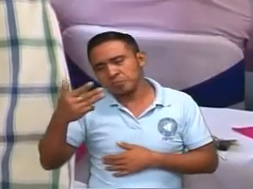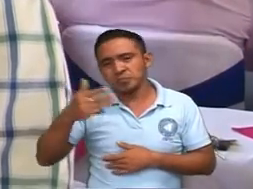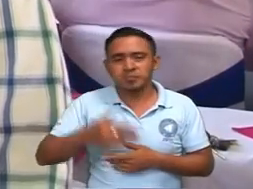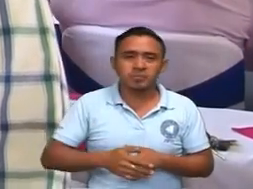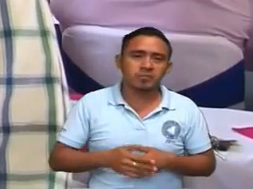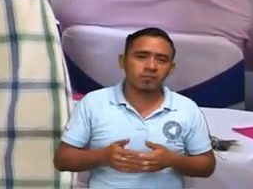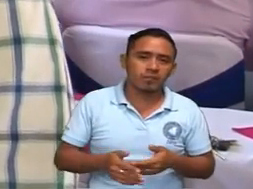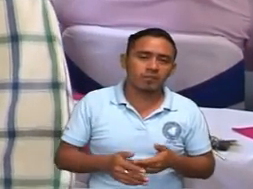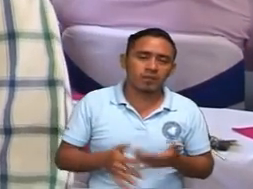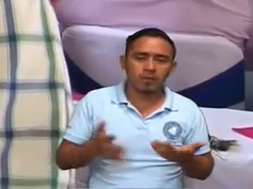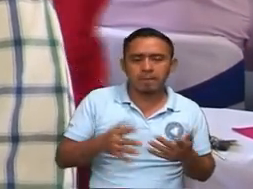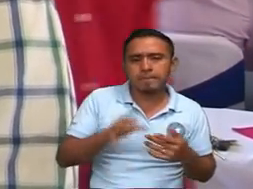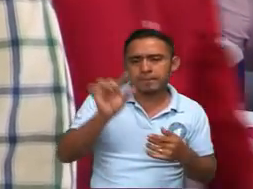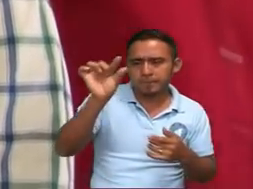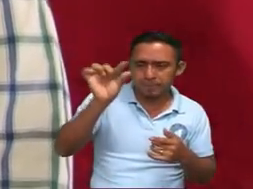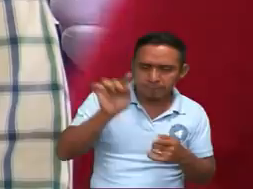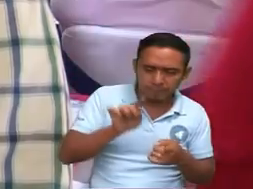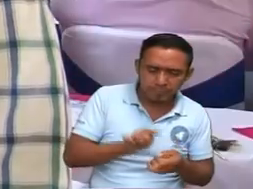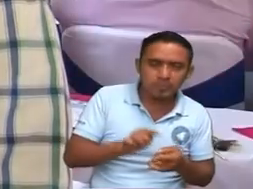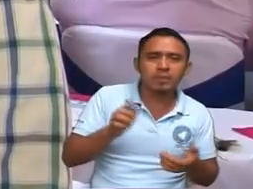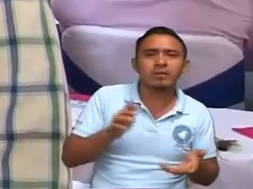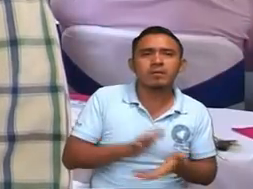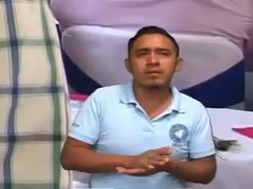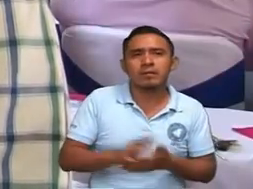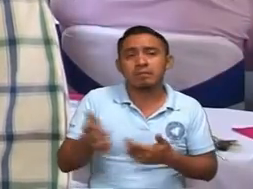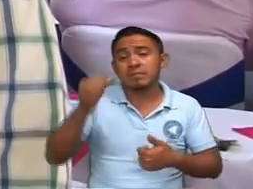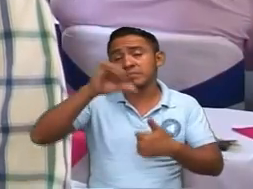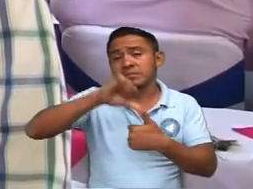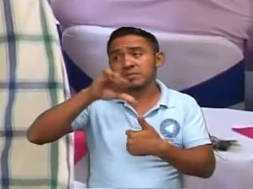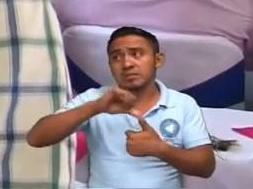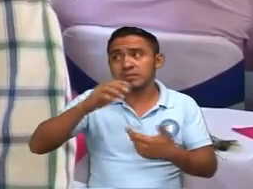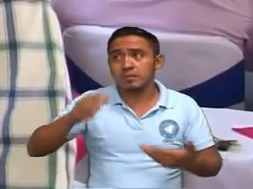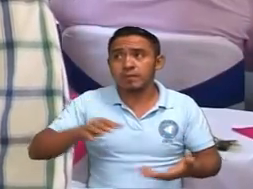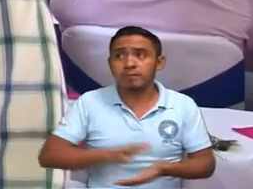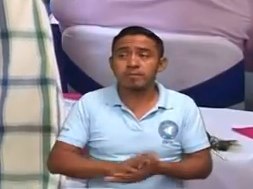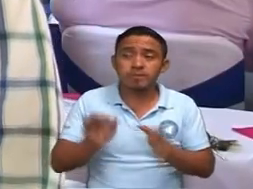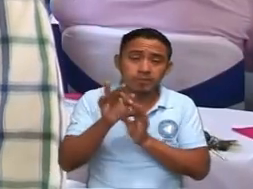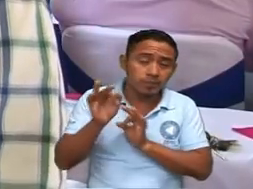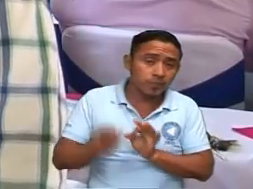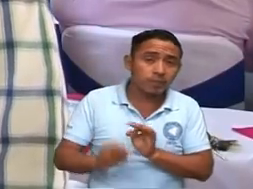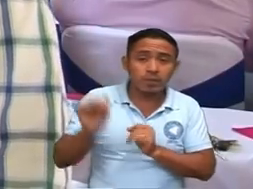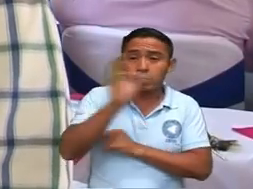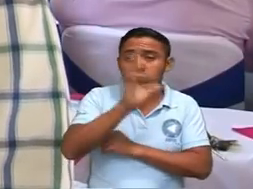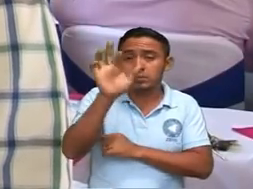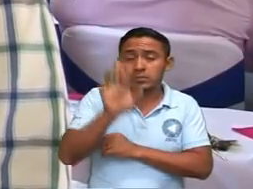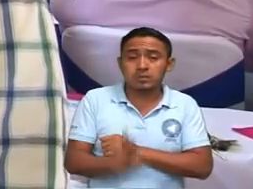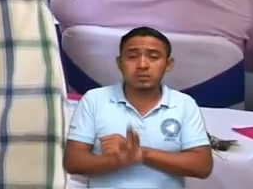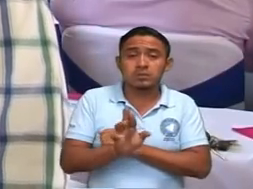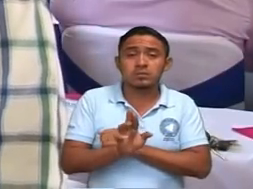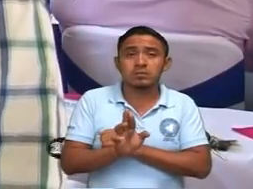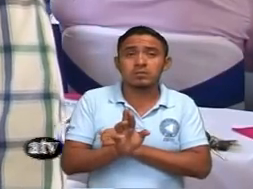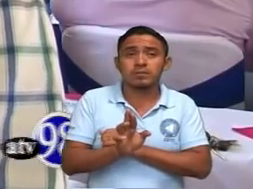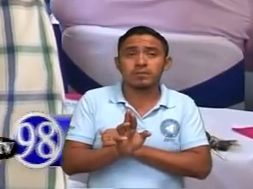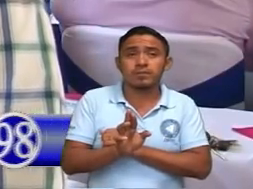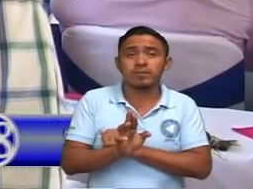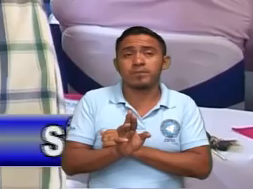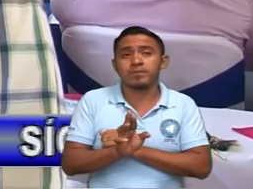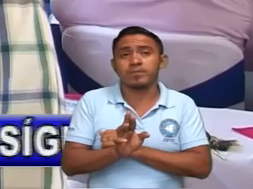vivos, lo que está muy parecido a la zona centroamericana, incluido Costa Rica, que es un país pues que